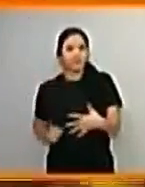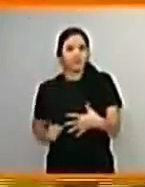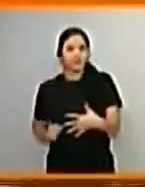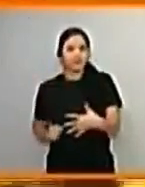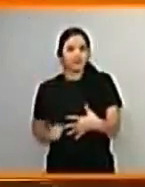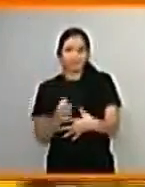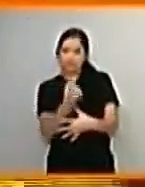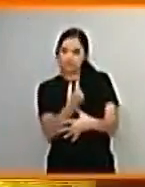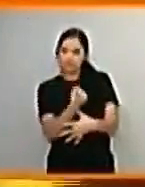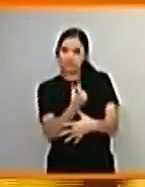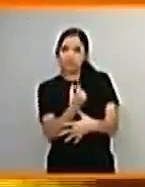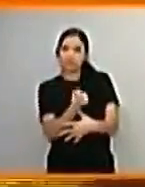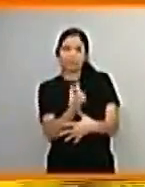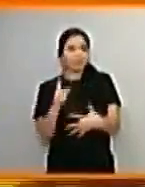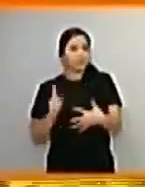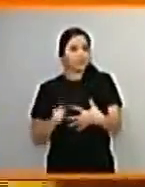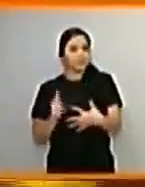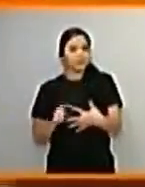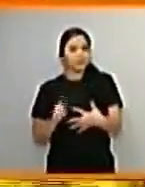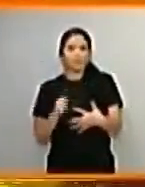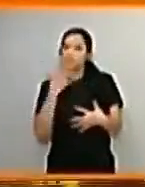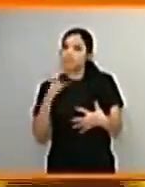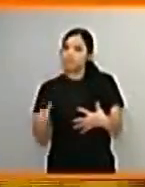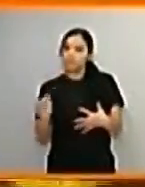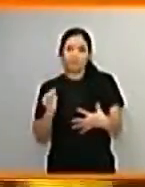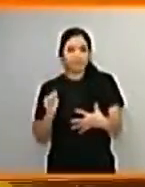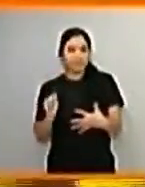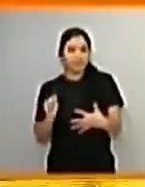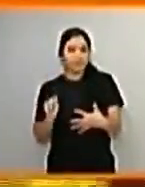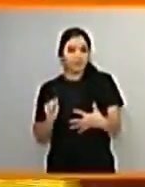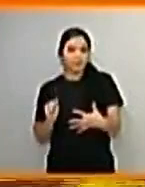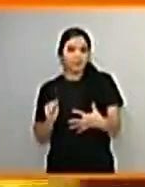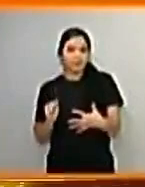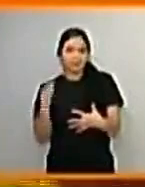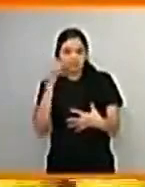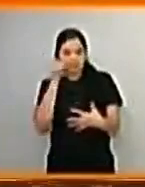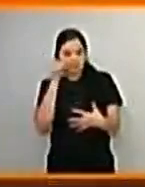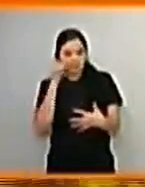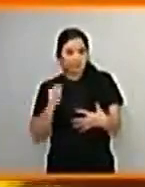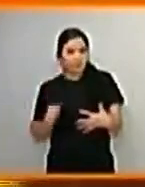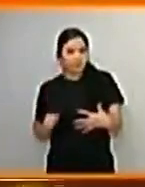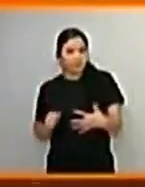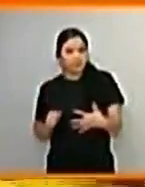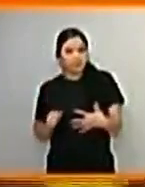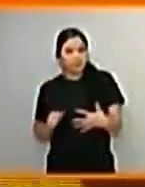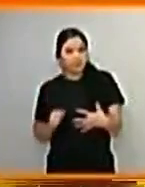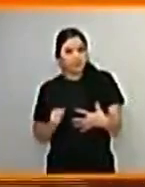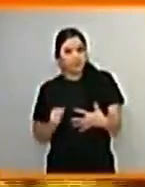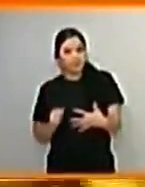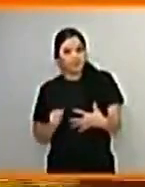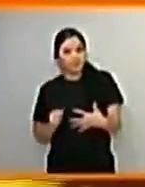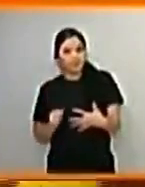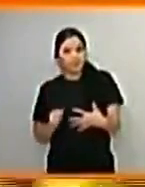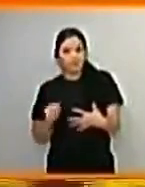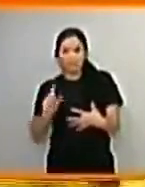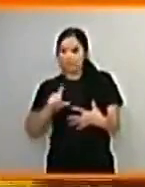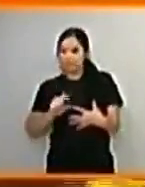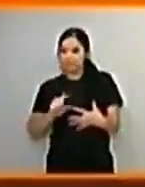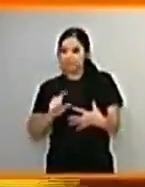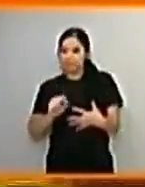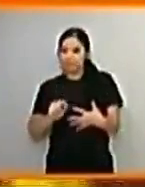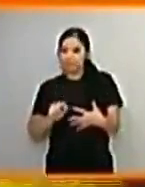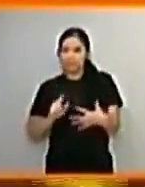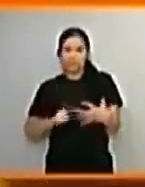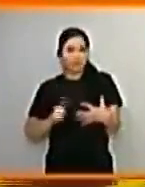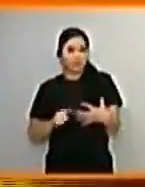es el 11. Segundo número ganador. Suerte. Atentos porque este es. El 20,